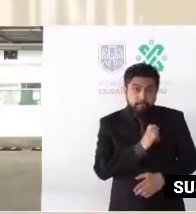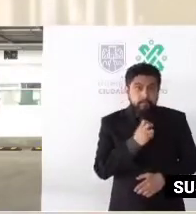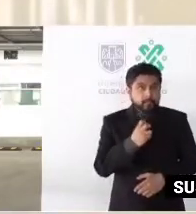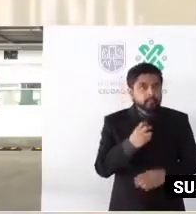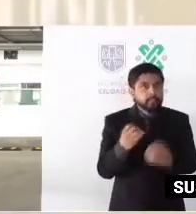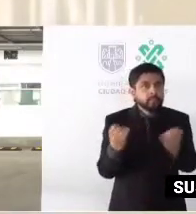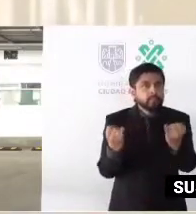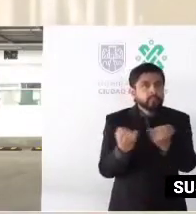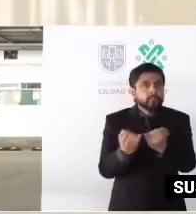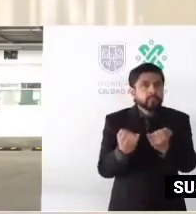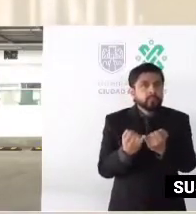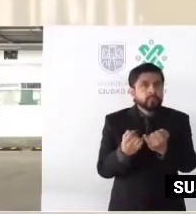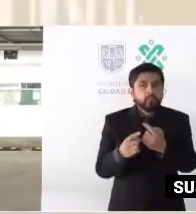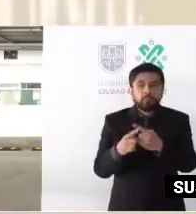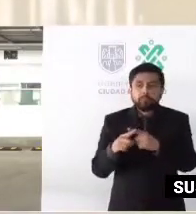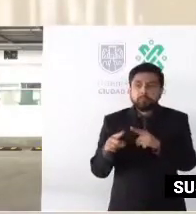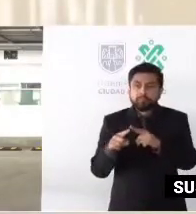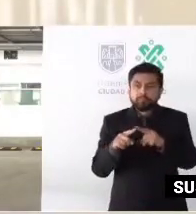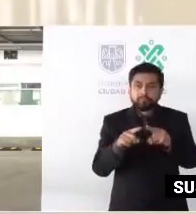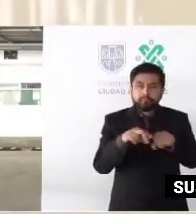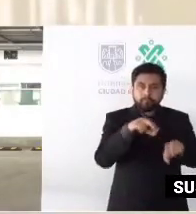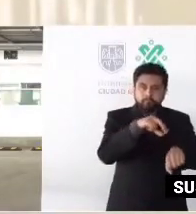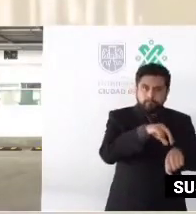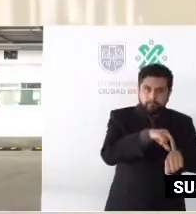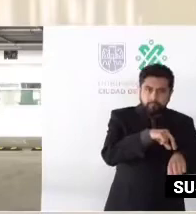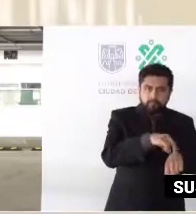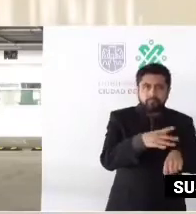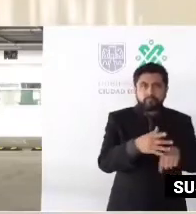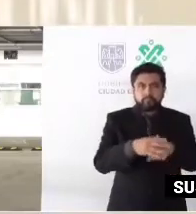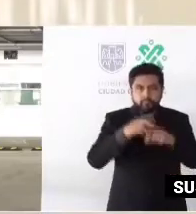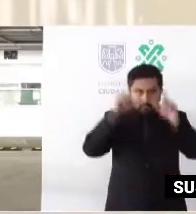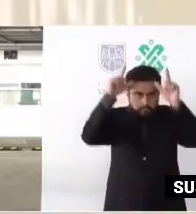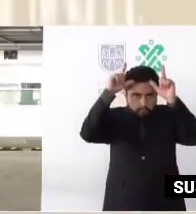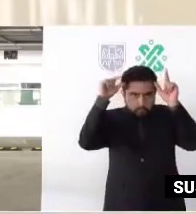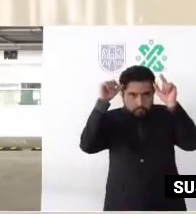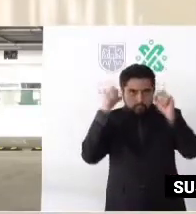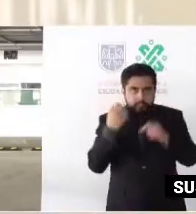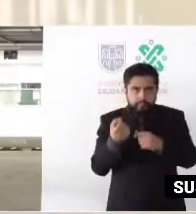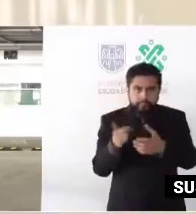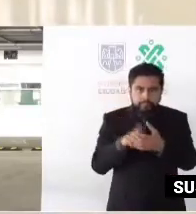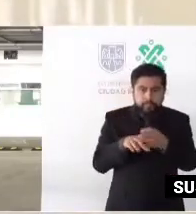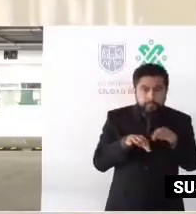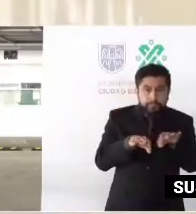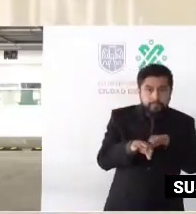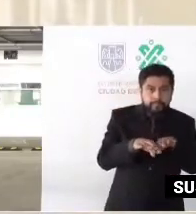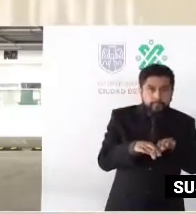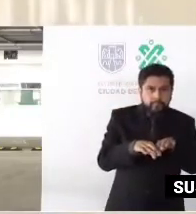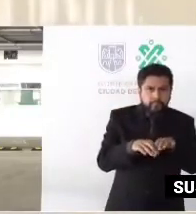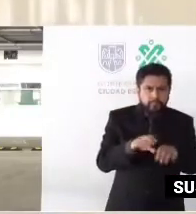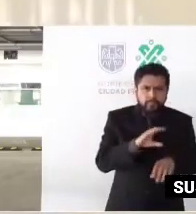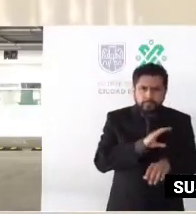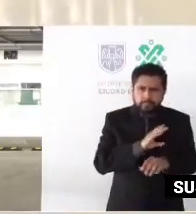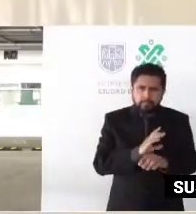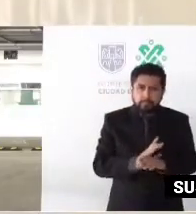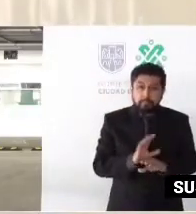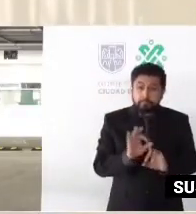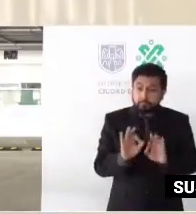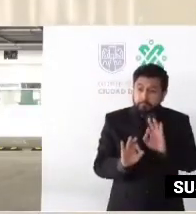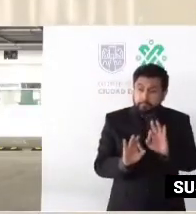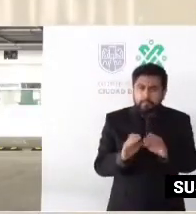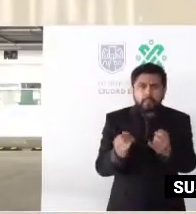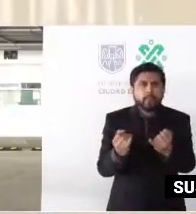tendrán los médicos, las enfermeras, que es lo que va ligado a un